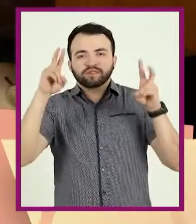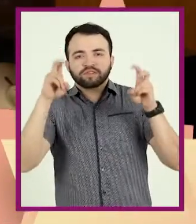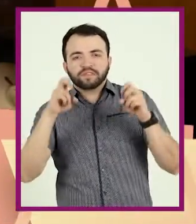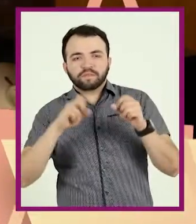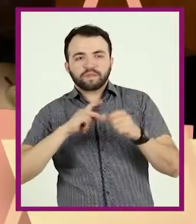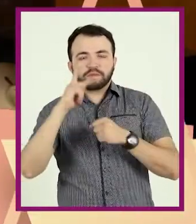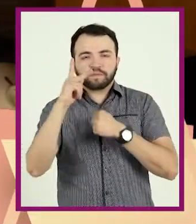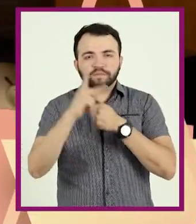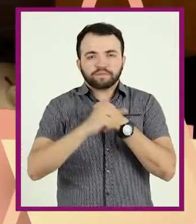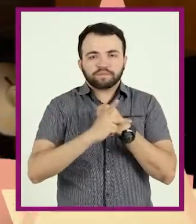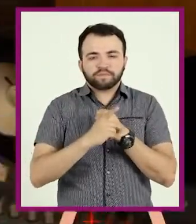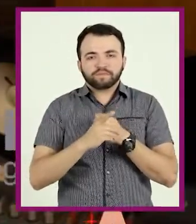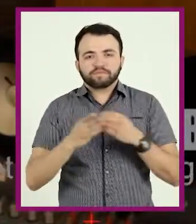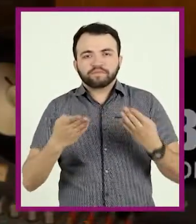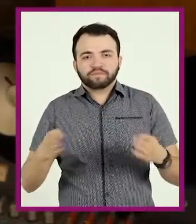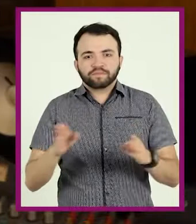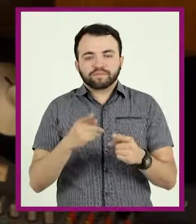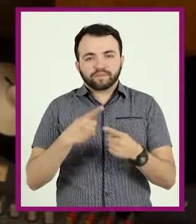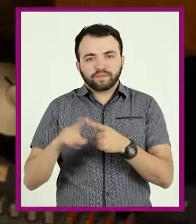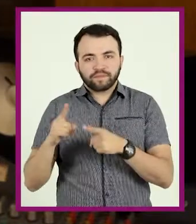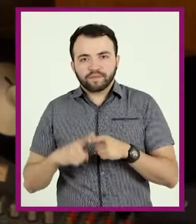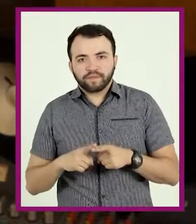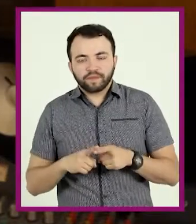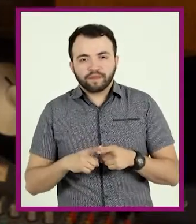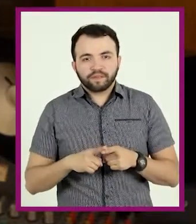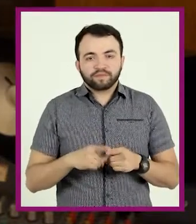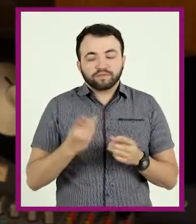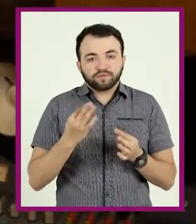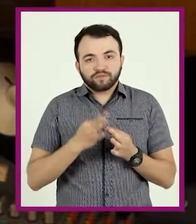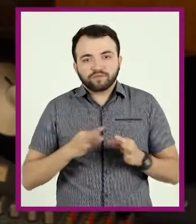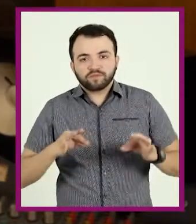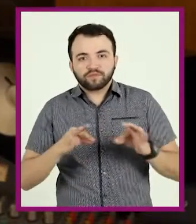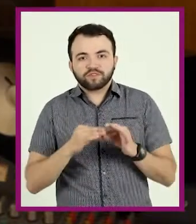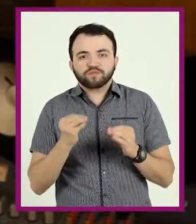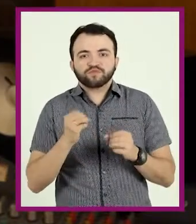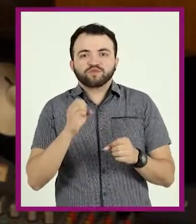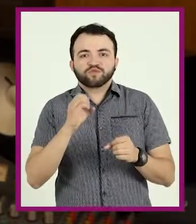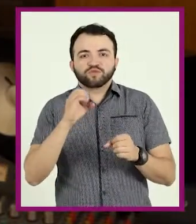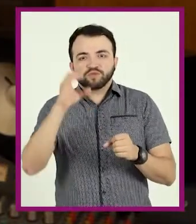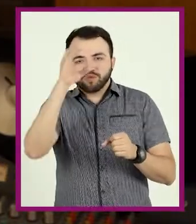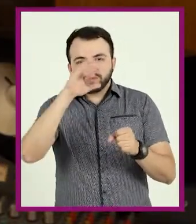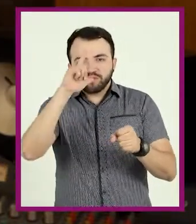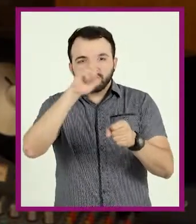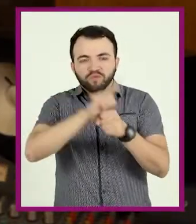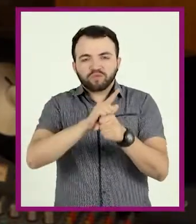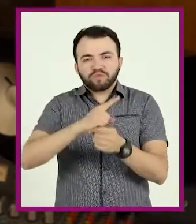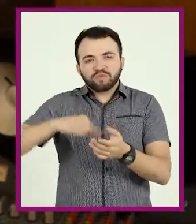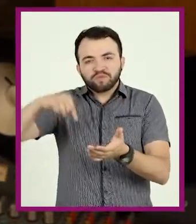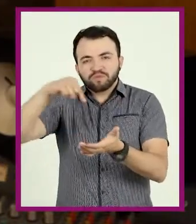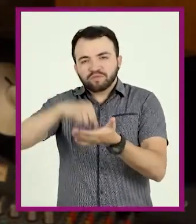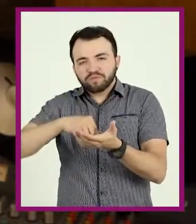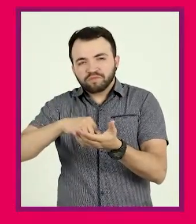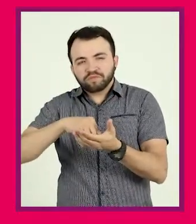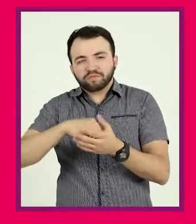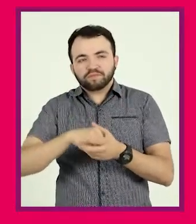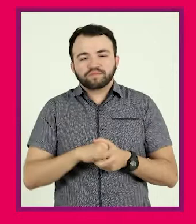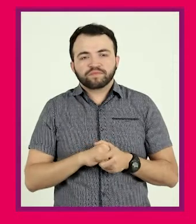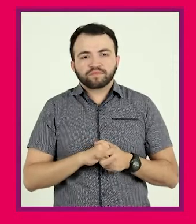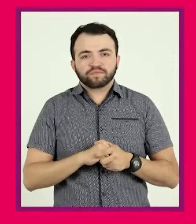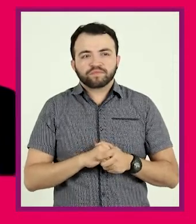Esto es algo muy interesante por toda la serie de, digamos, de confluencias culturales que se dan en esa región.